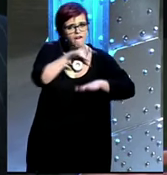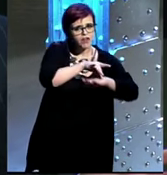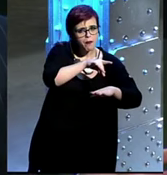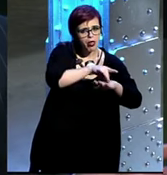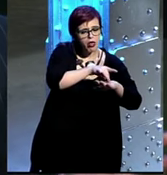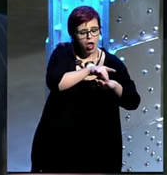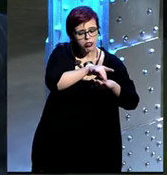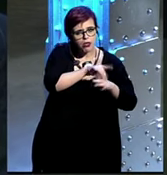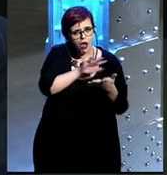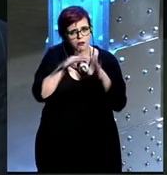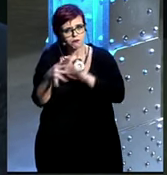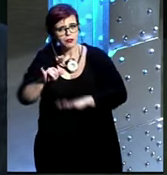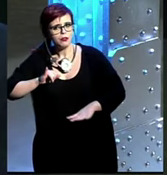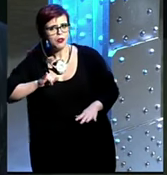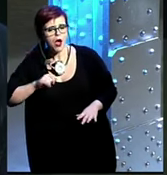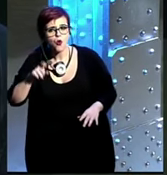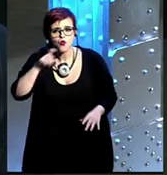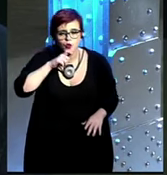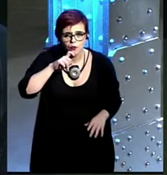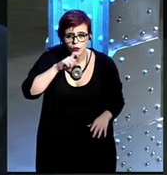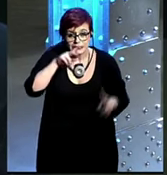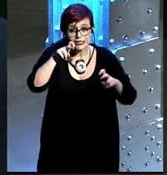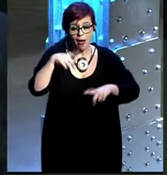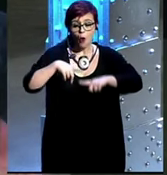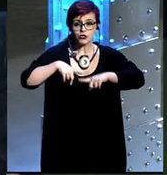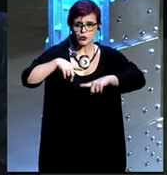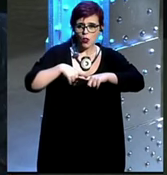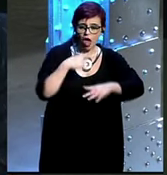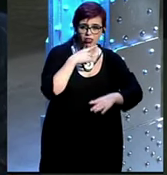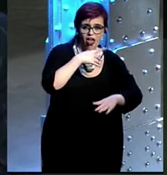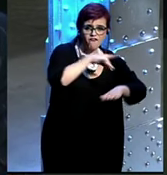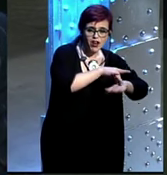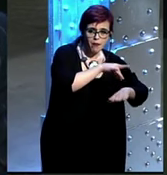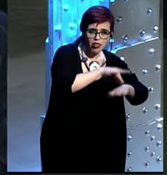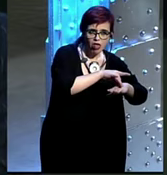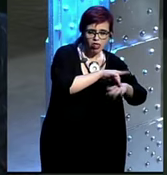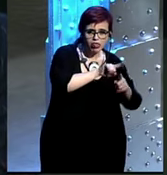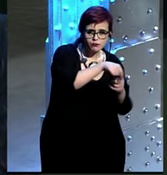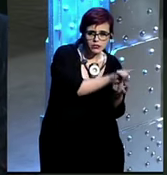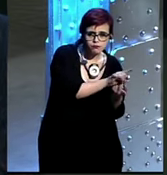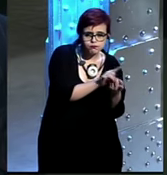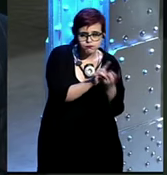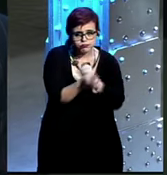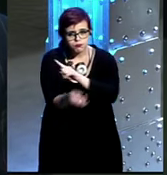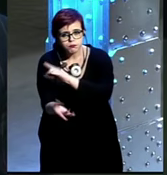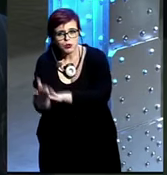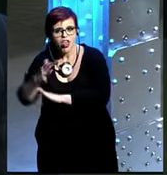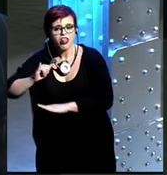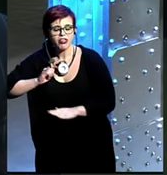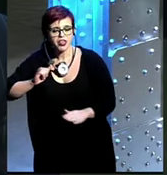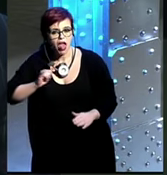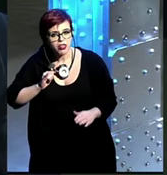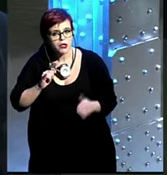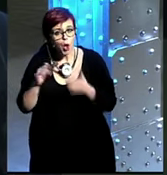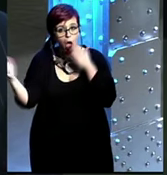una identidad? ¿Cómo la enfermedad de la homosexualidad puede ser la identidad de ser gay? ¿Qué otras enfermedades habían por aquel